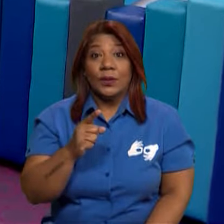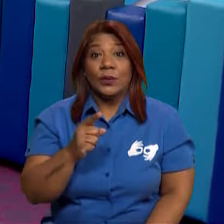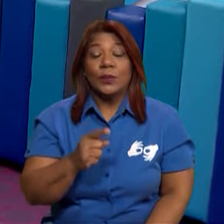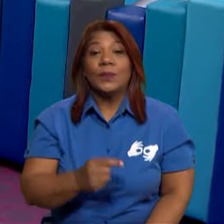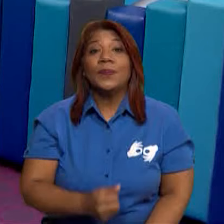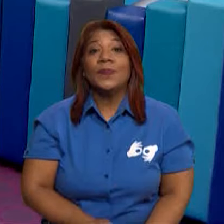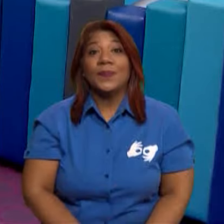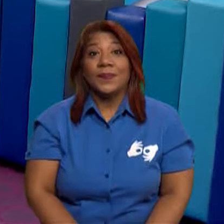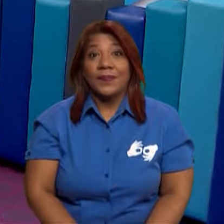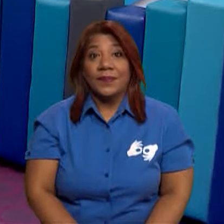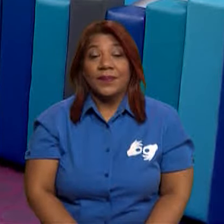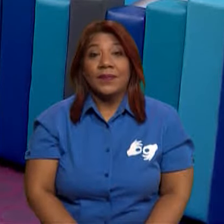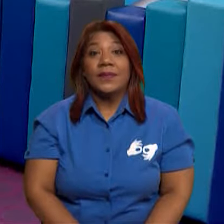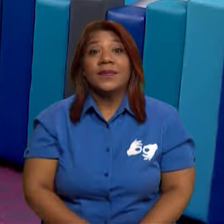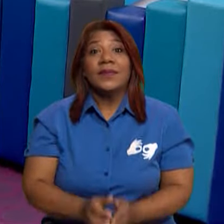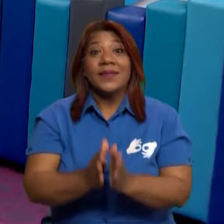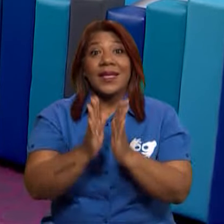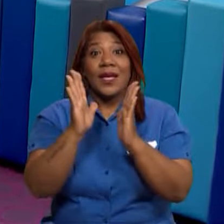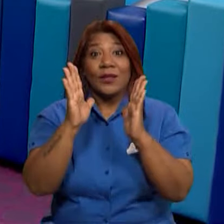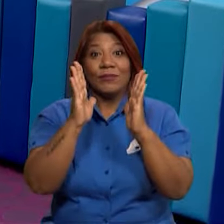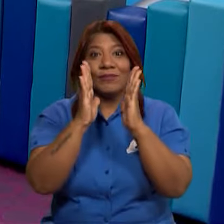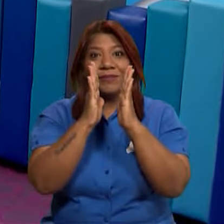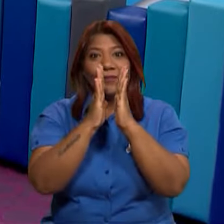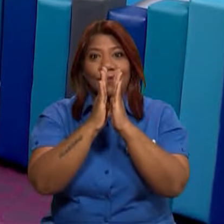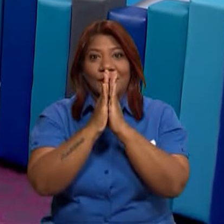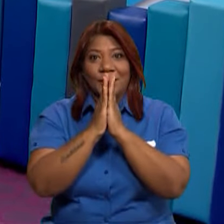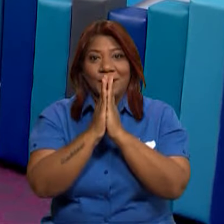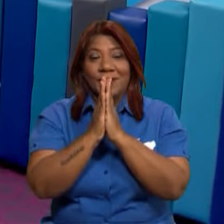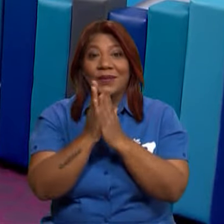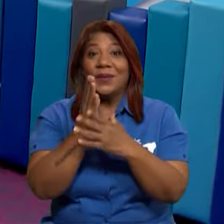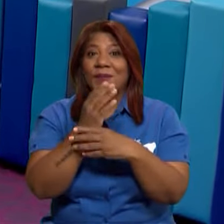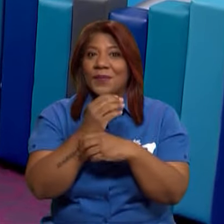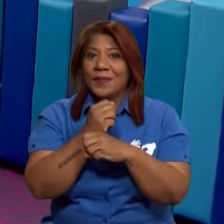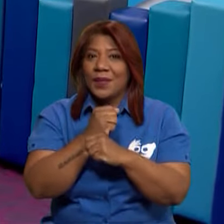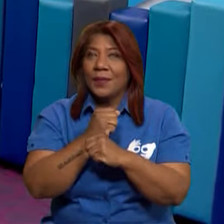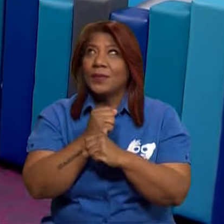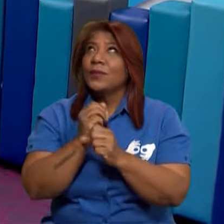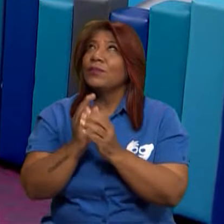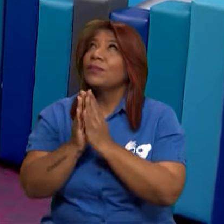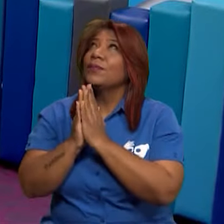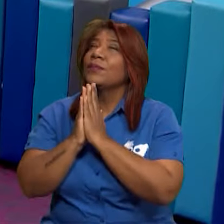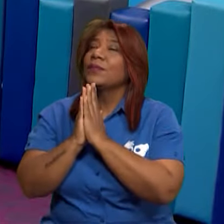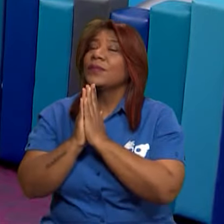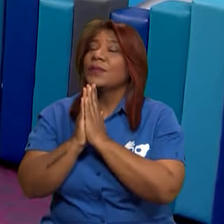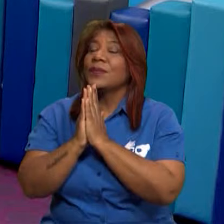cabecita y vas a unir tus manitos y vamos a hacer una oración. ¿Sí?